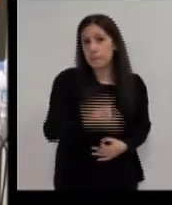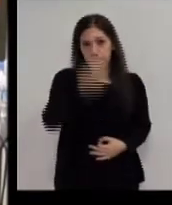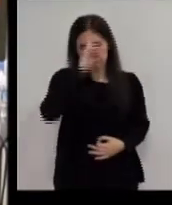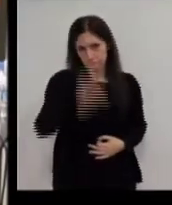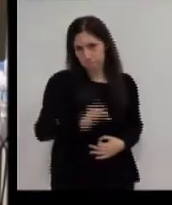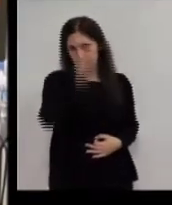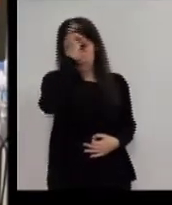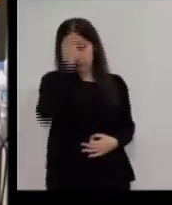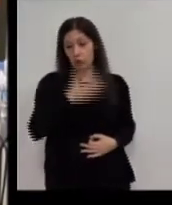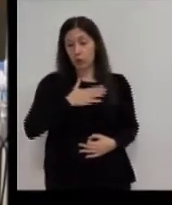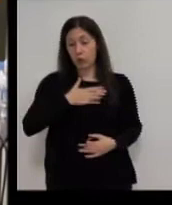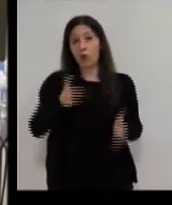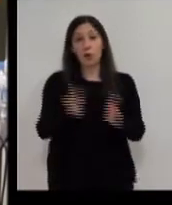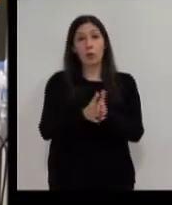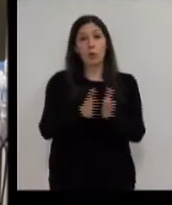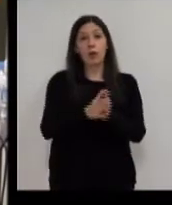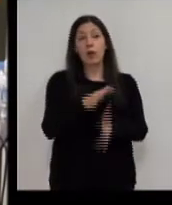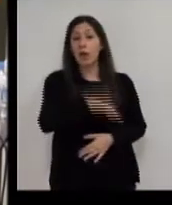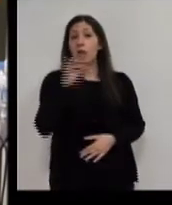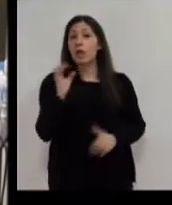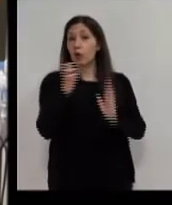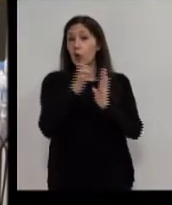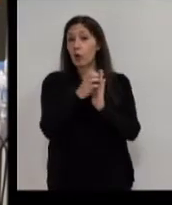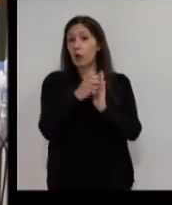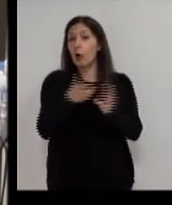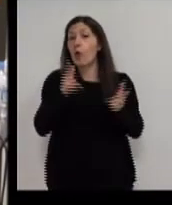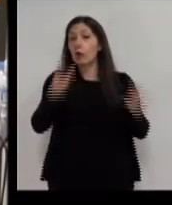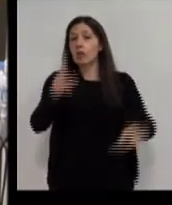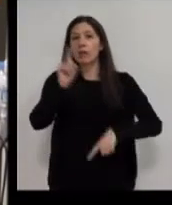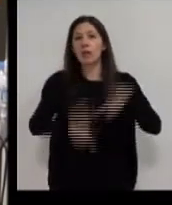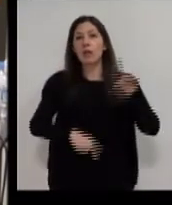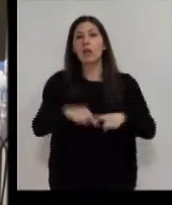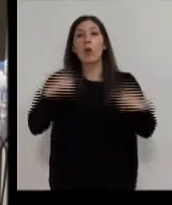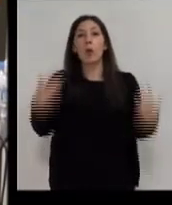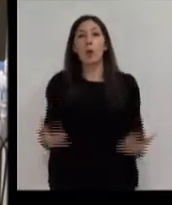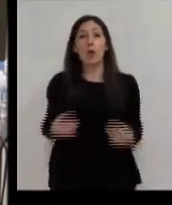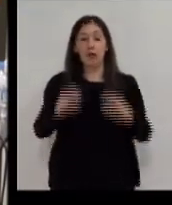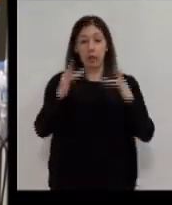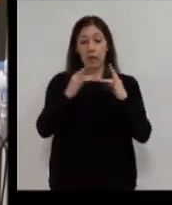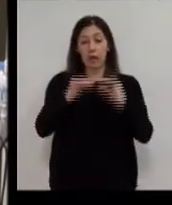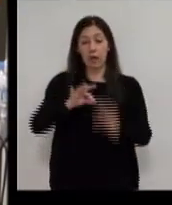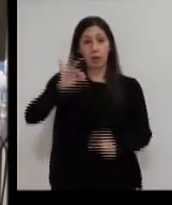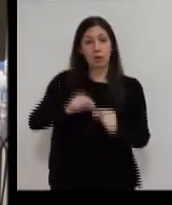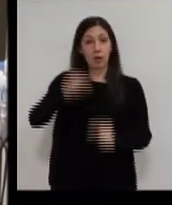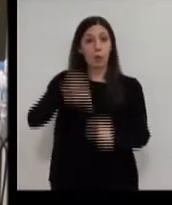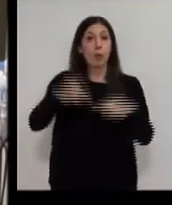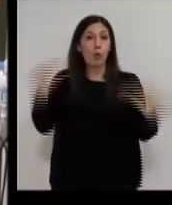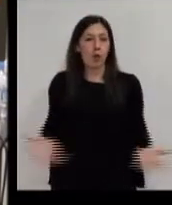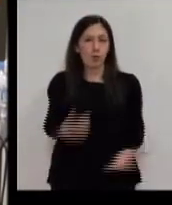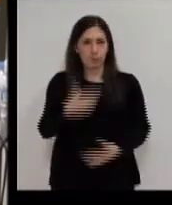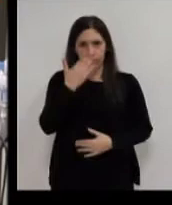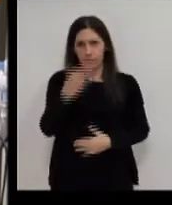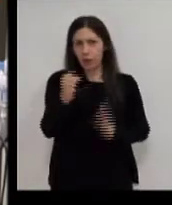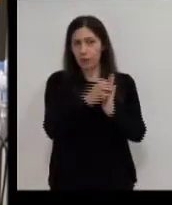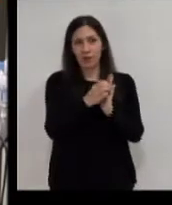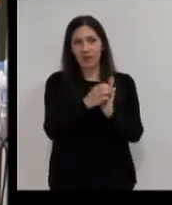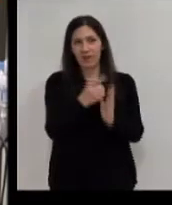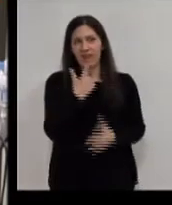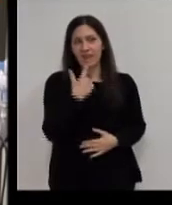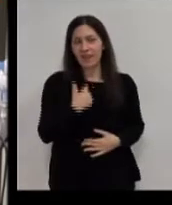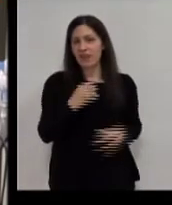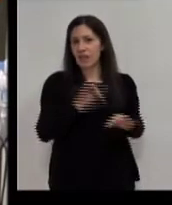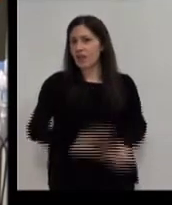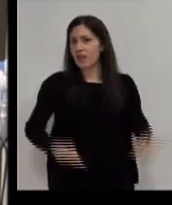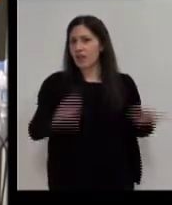no sabe qué quiere decir. Yo tengo compañeros que la decisión de elegir un hotel u otro es la altura de la cama. Un